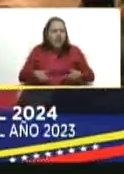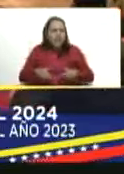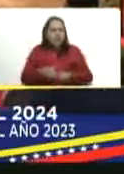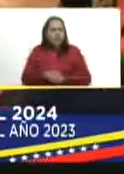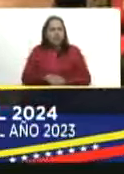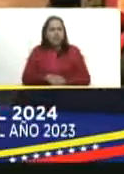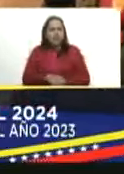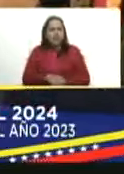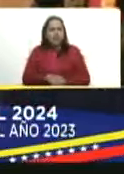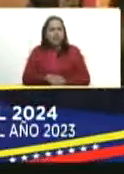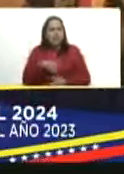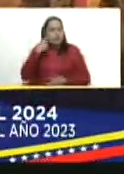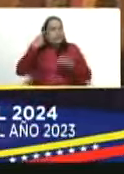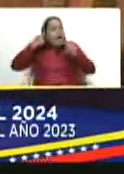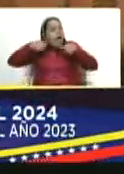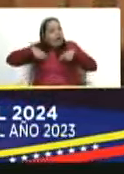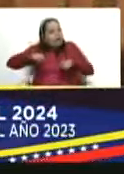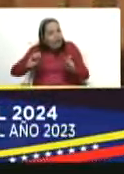para tratar de